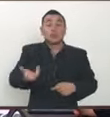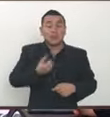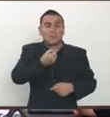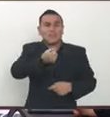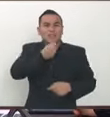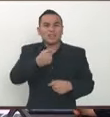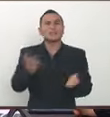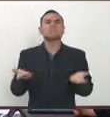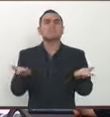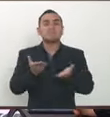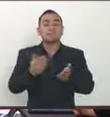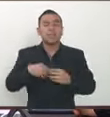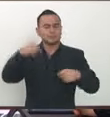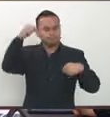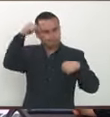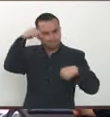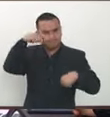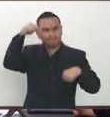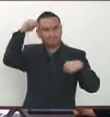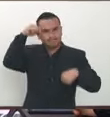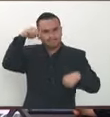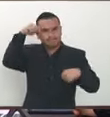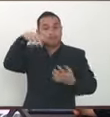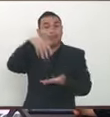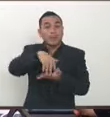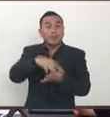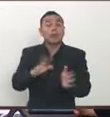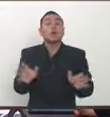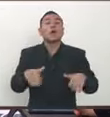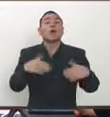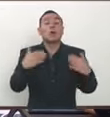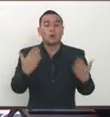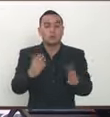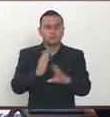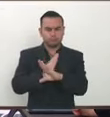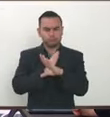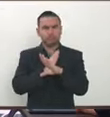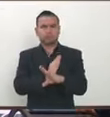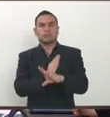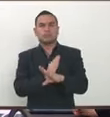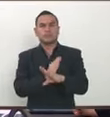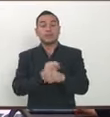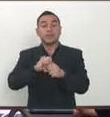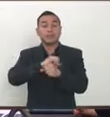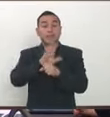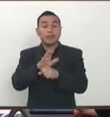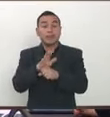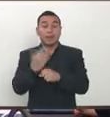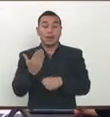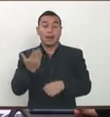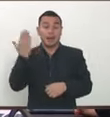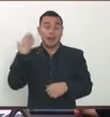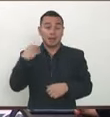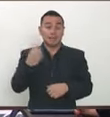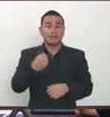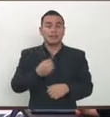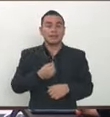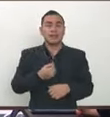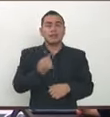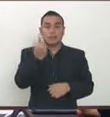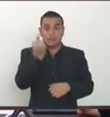a concientizar a la población, hacerles saber cómo prevenir esta enfermedad. Y como decía un doctor español,